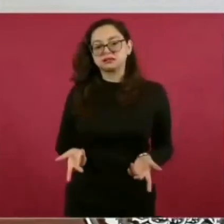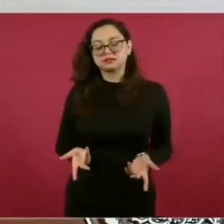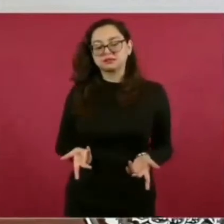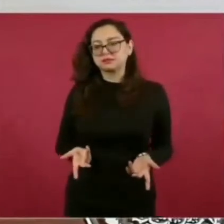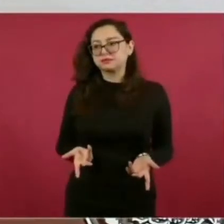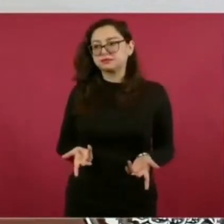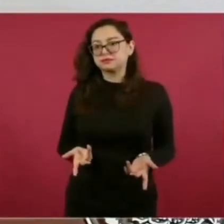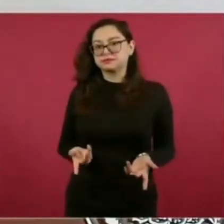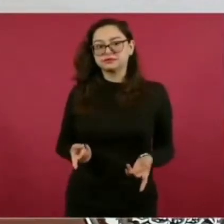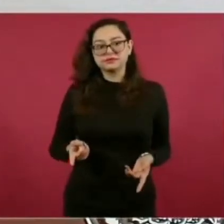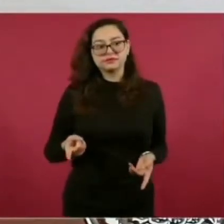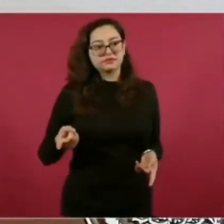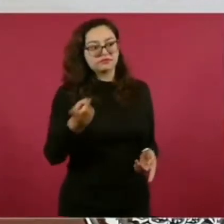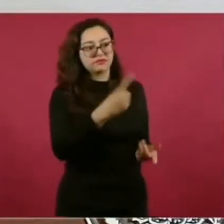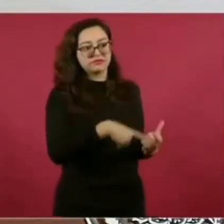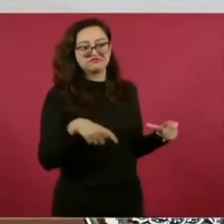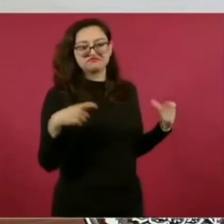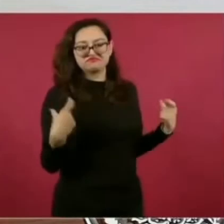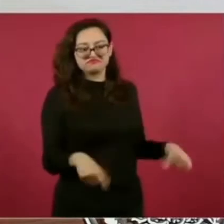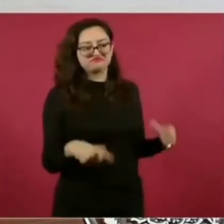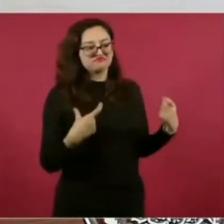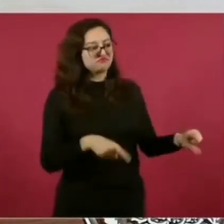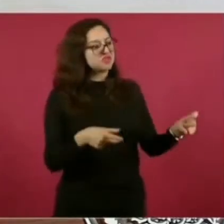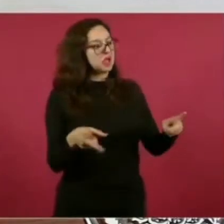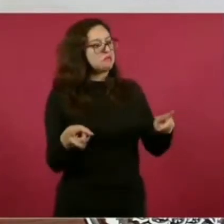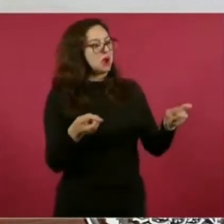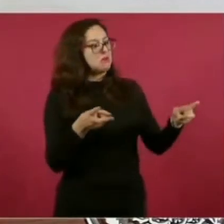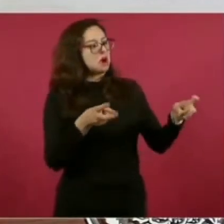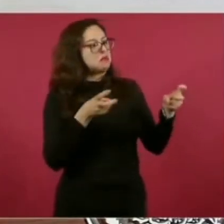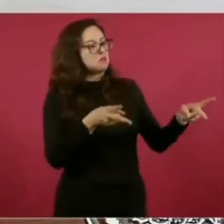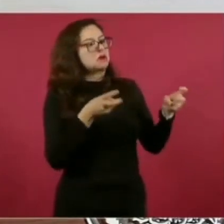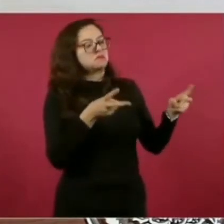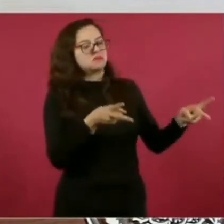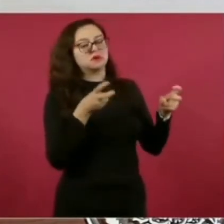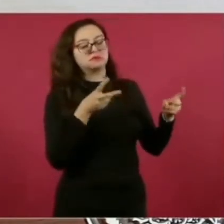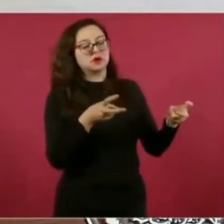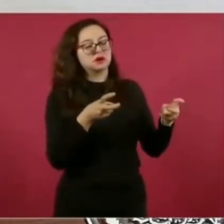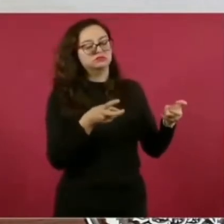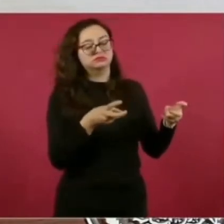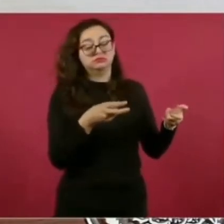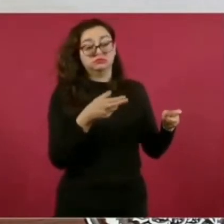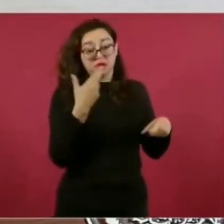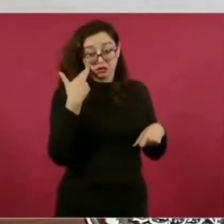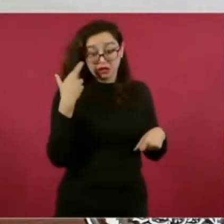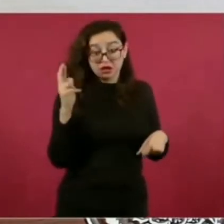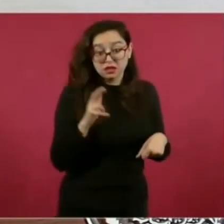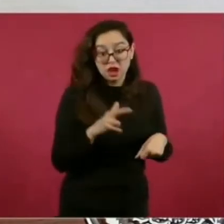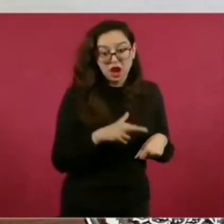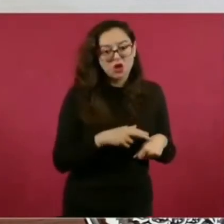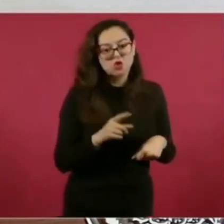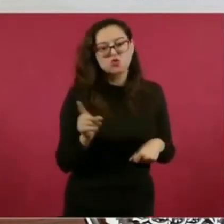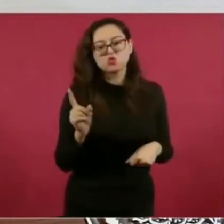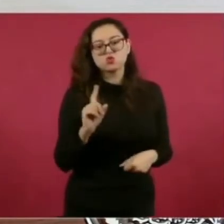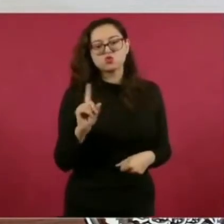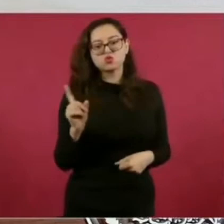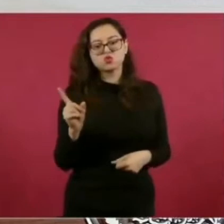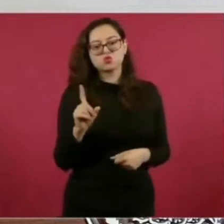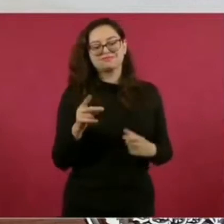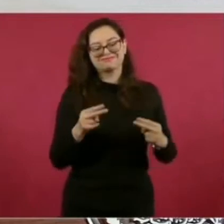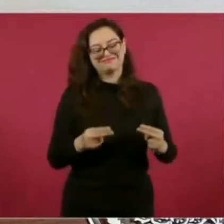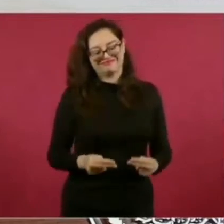y a los que saqueaban al país se les llamaba hombres de negocio.